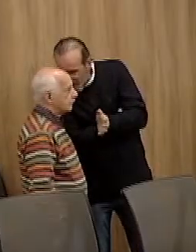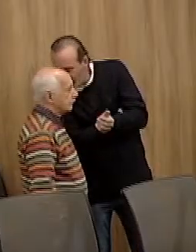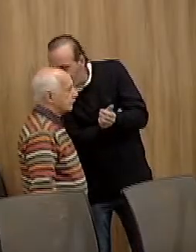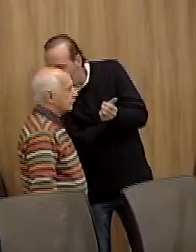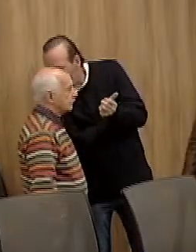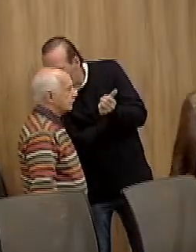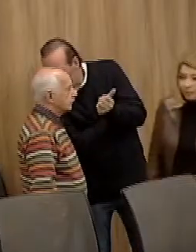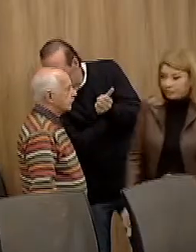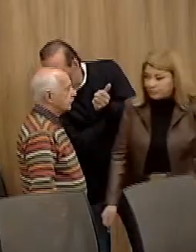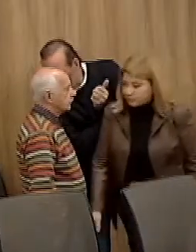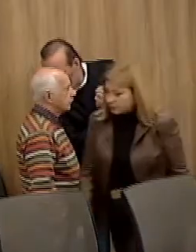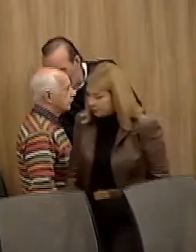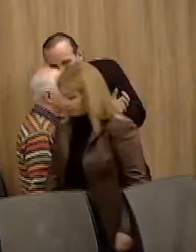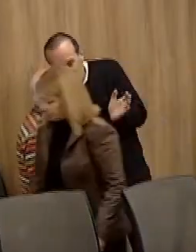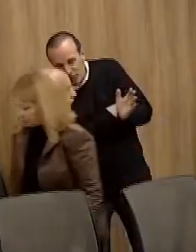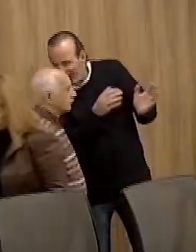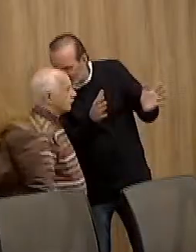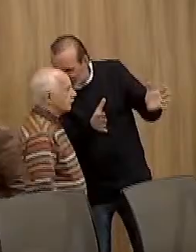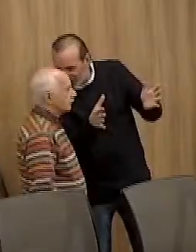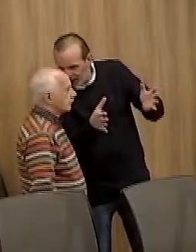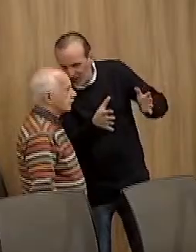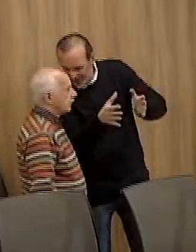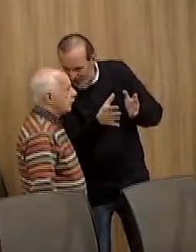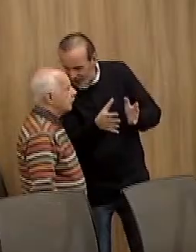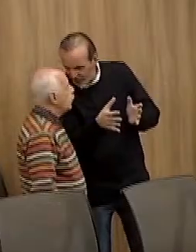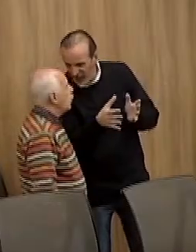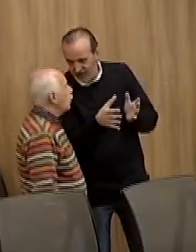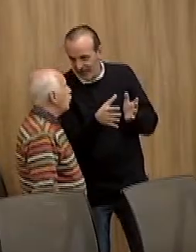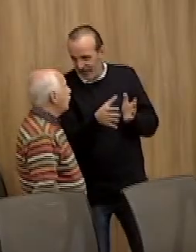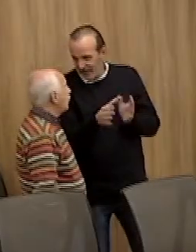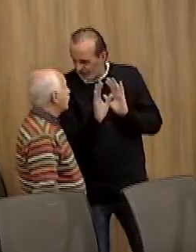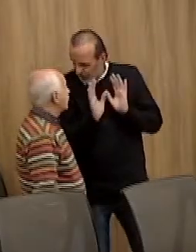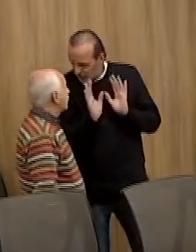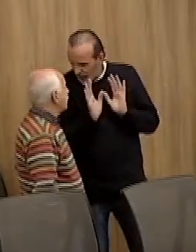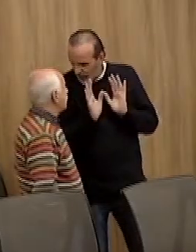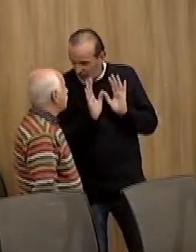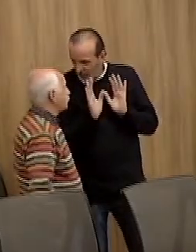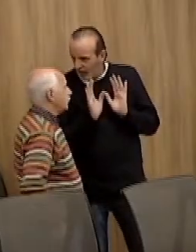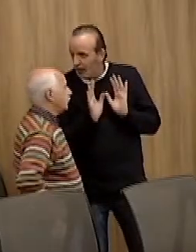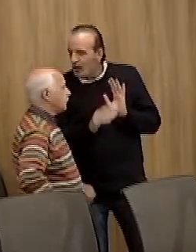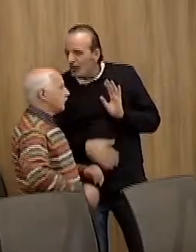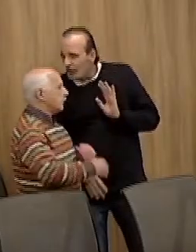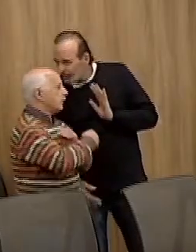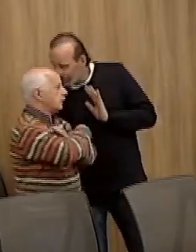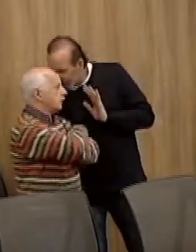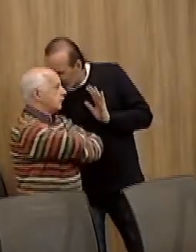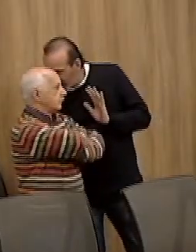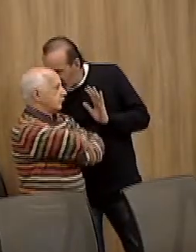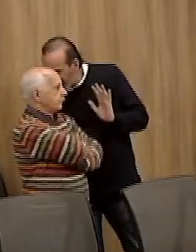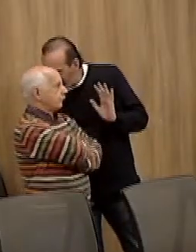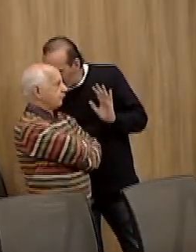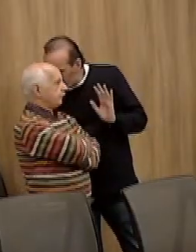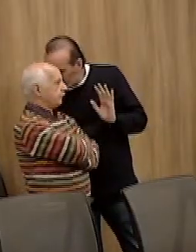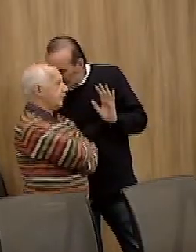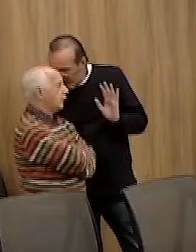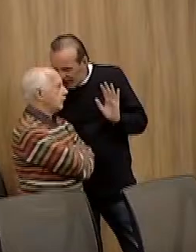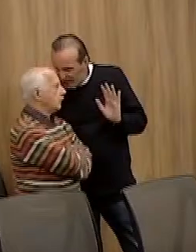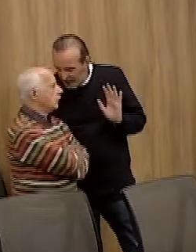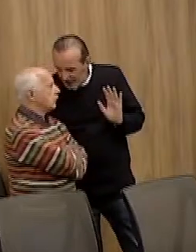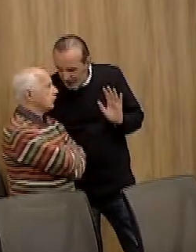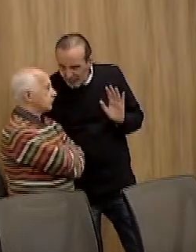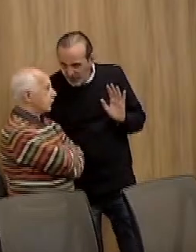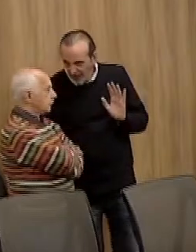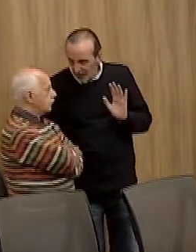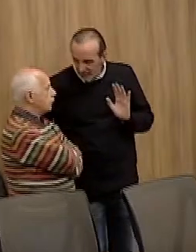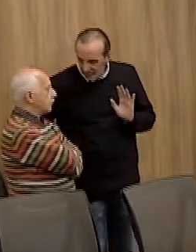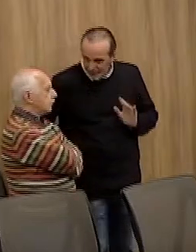nuestro espacio o ir con listas individuales. Ahí hay un principio de acuerdo entre Karina Milei y Cristian